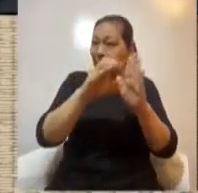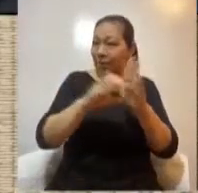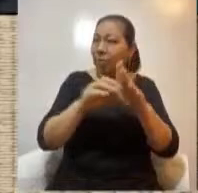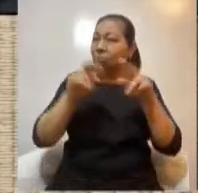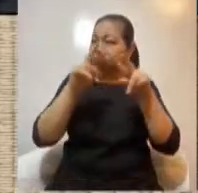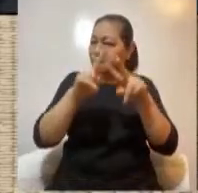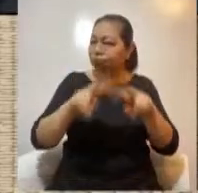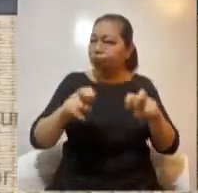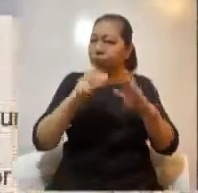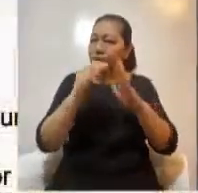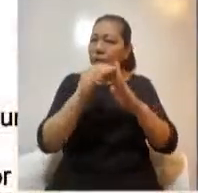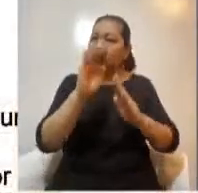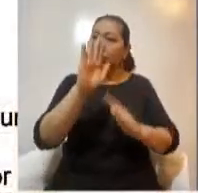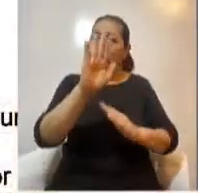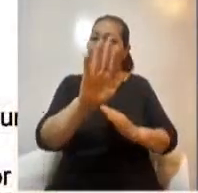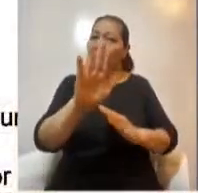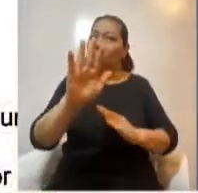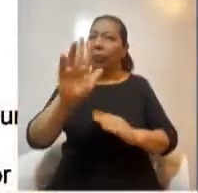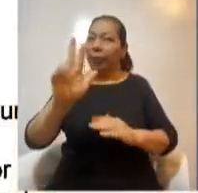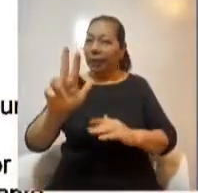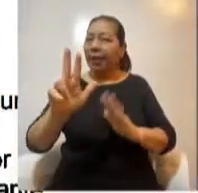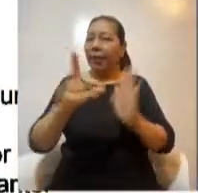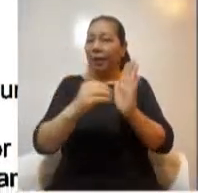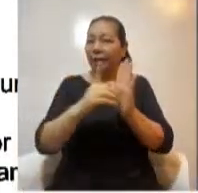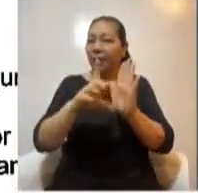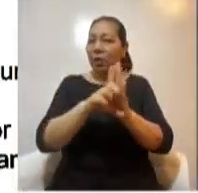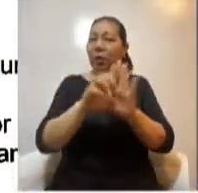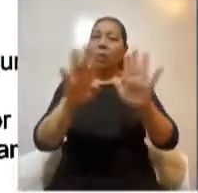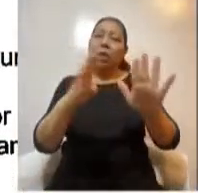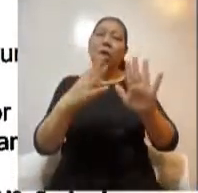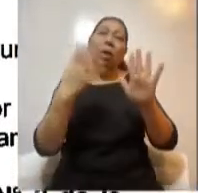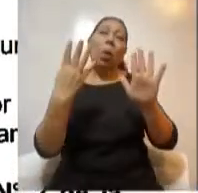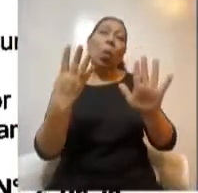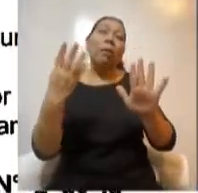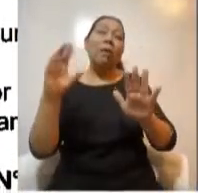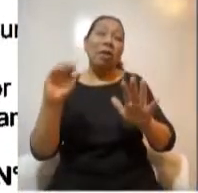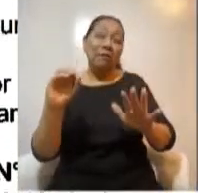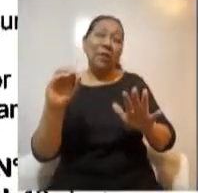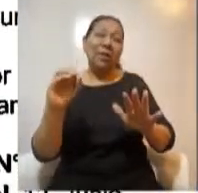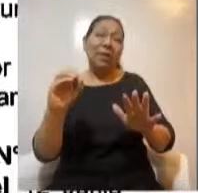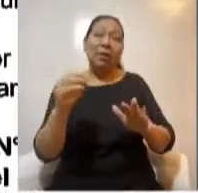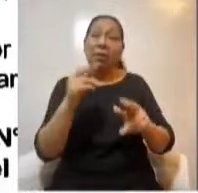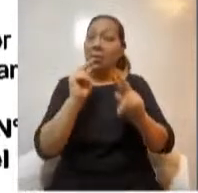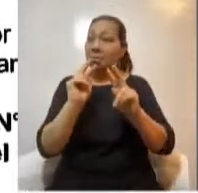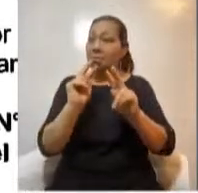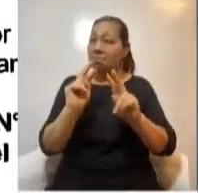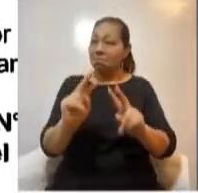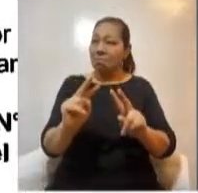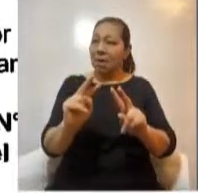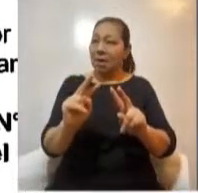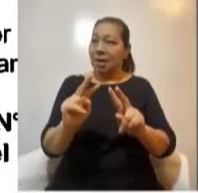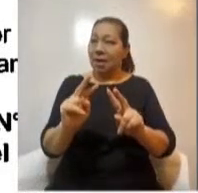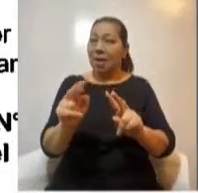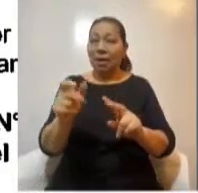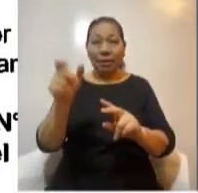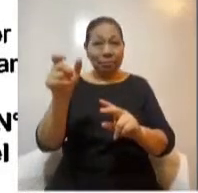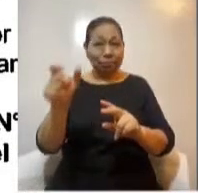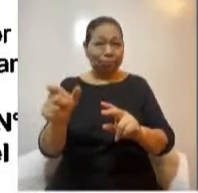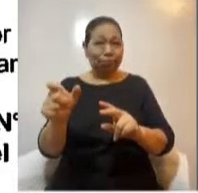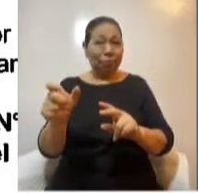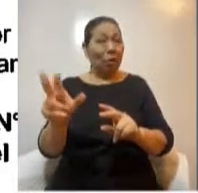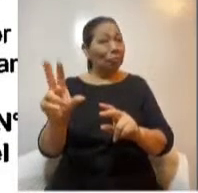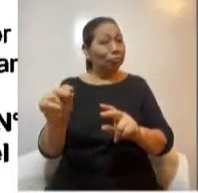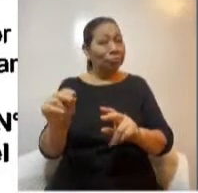Constitucional analiza el artículo 53 del Decreto Ley 19.990 y aprecia que el legislador